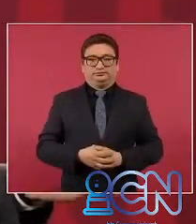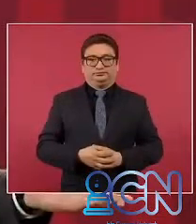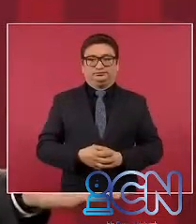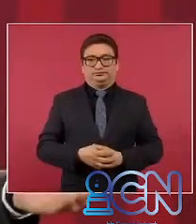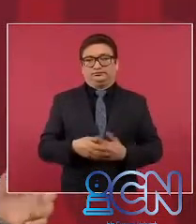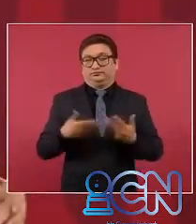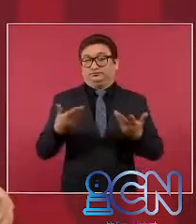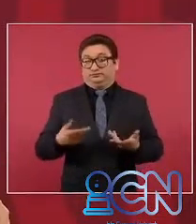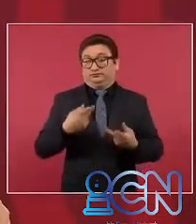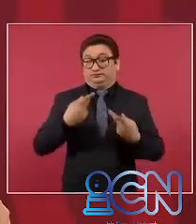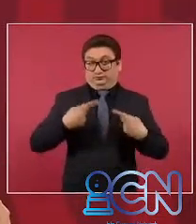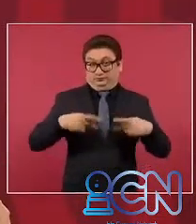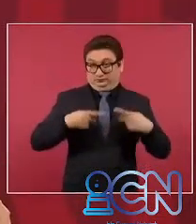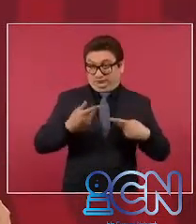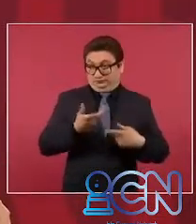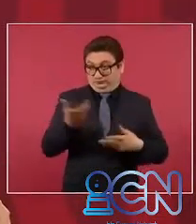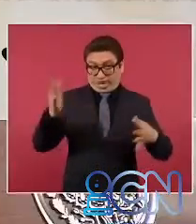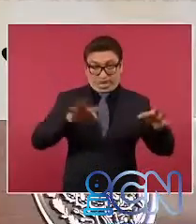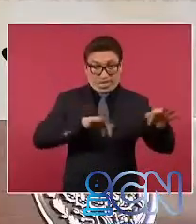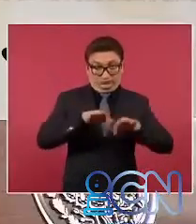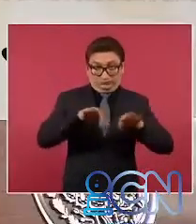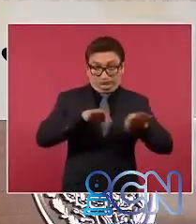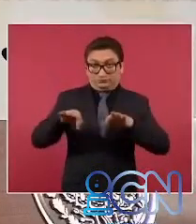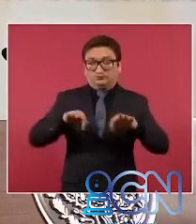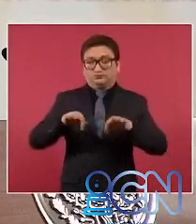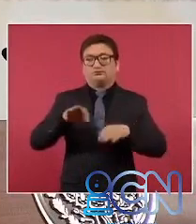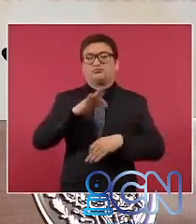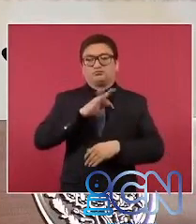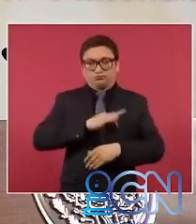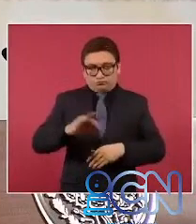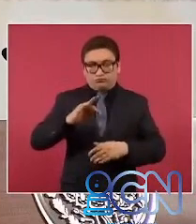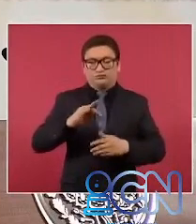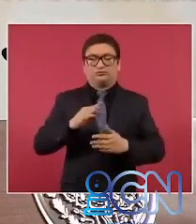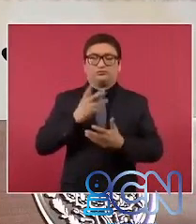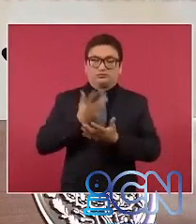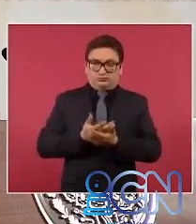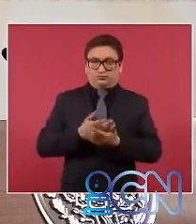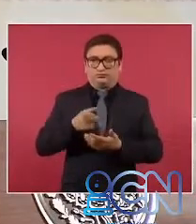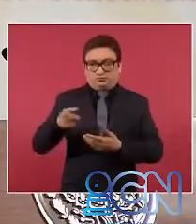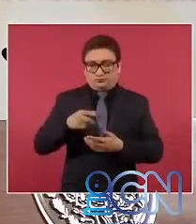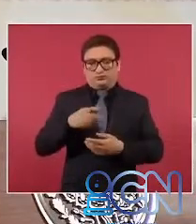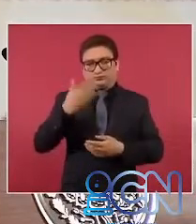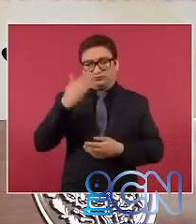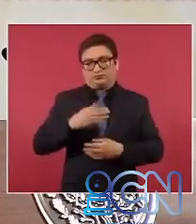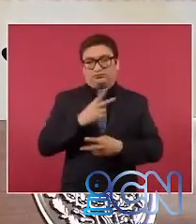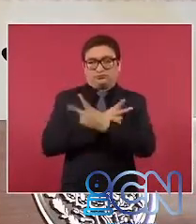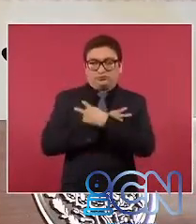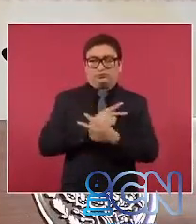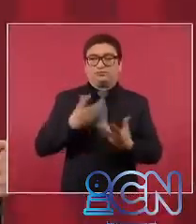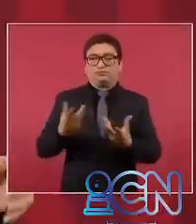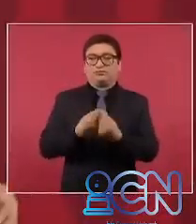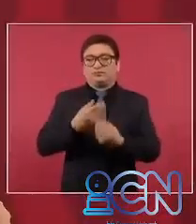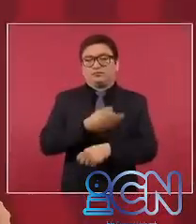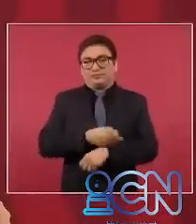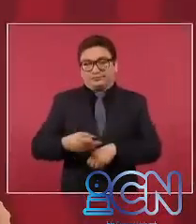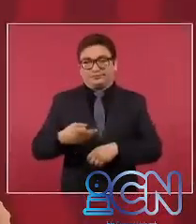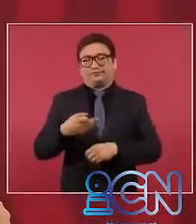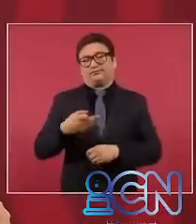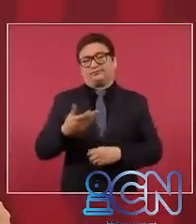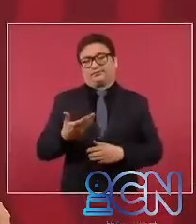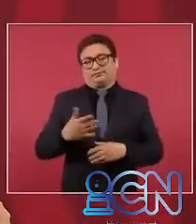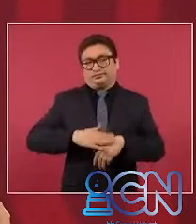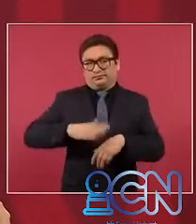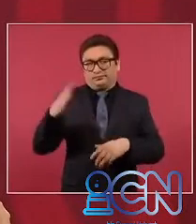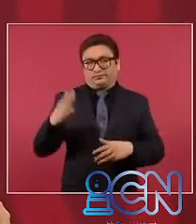Pues que el trabajador tenga posibilidad de estar más con la familia.